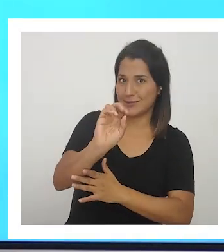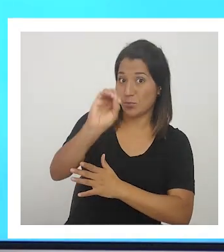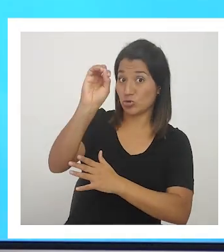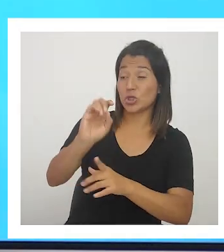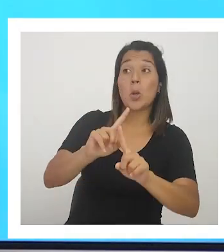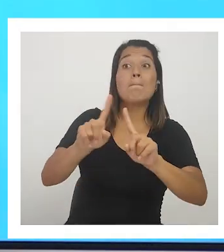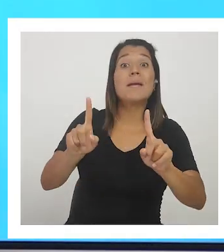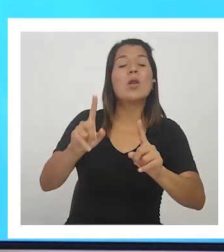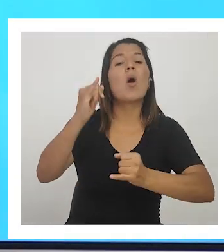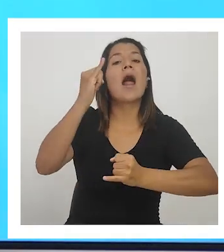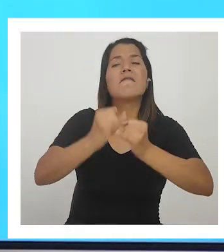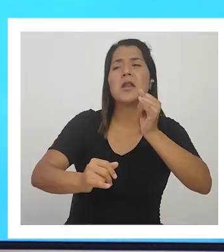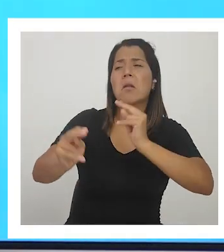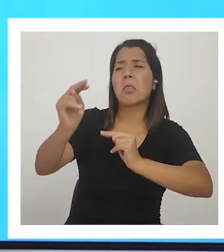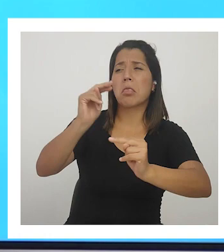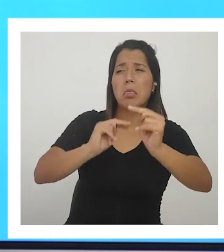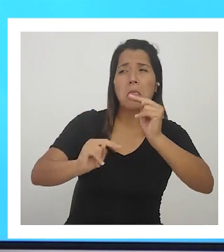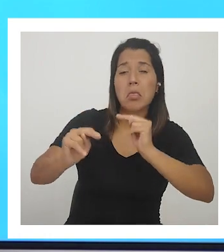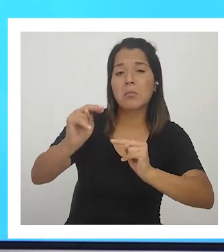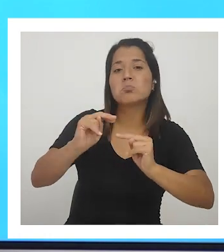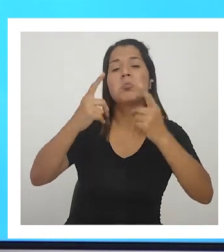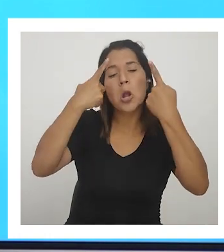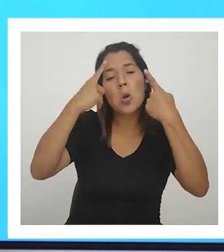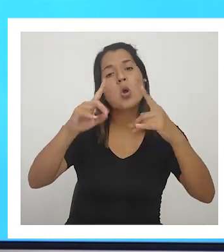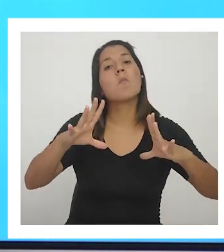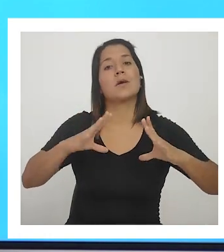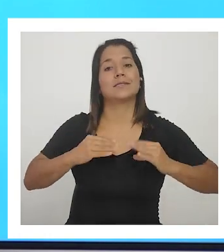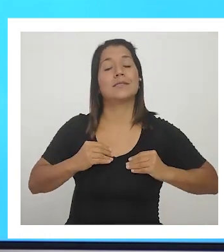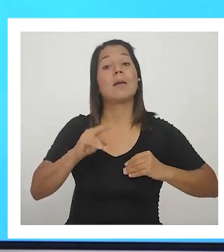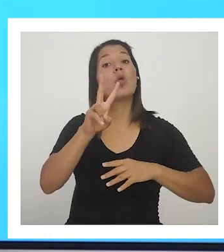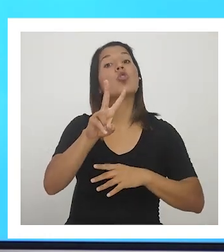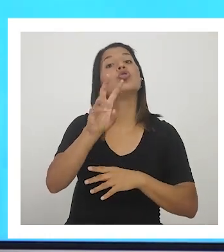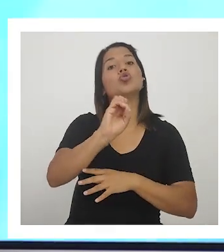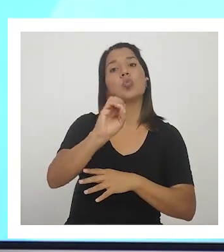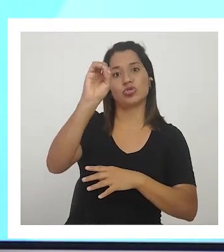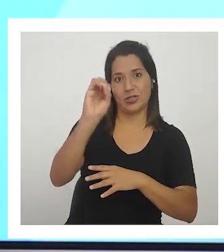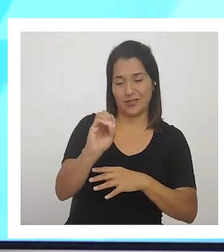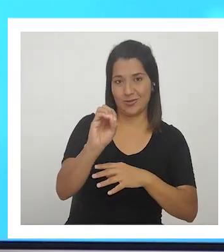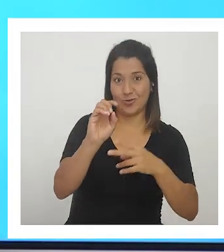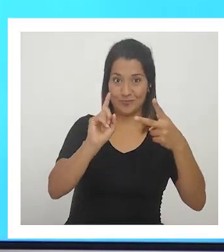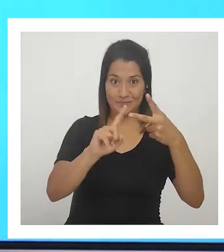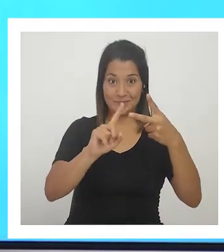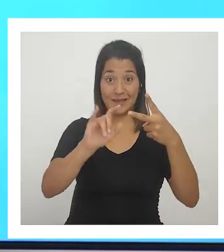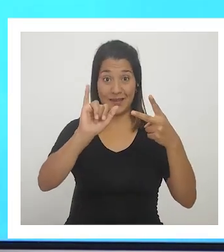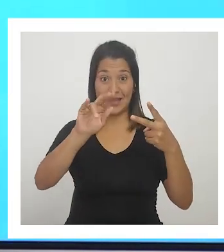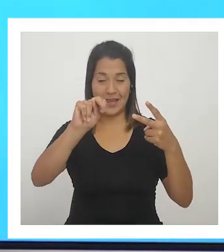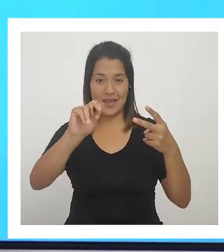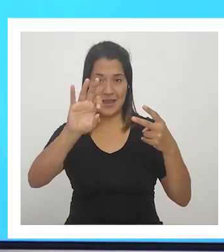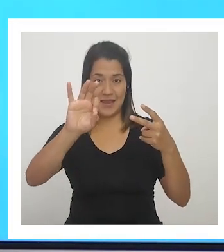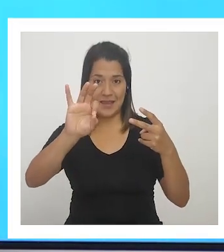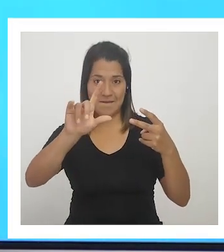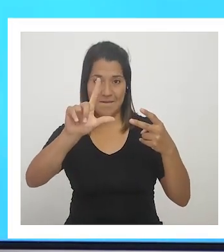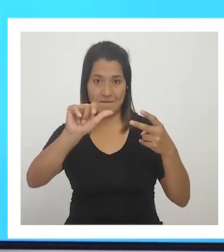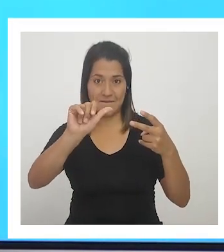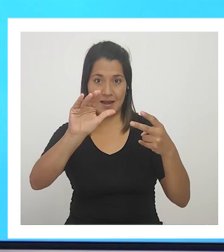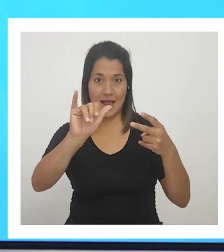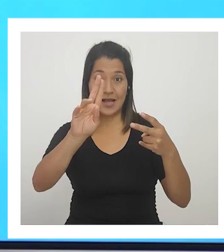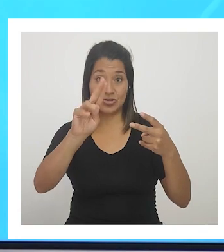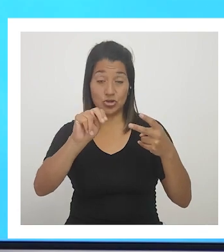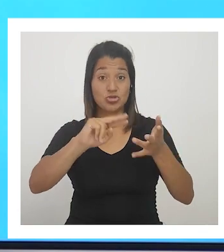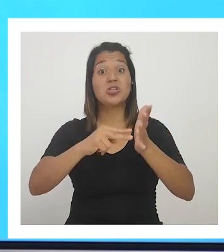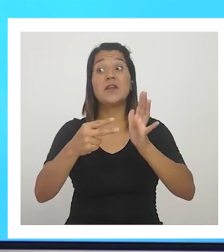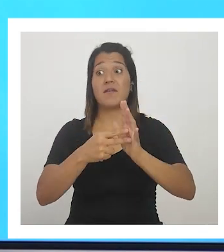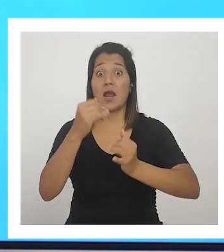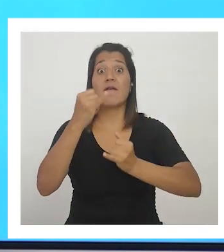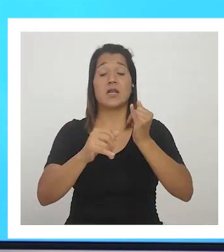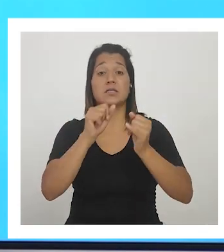se obtuvo un 2. Es decir, que al final sí cumplimos con lo que plantea la Constitución Política en